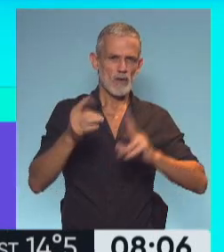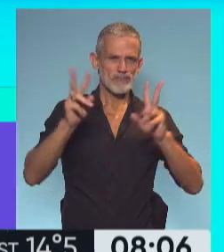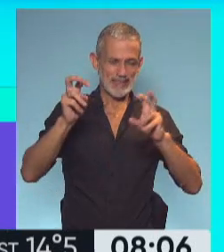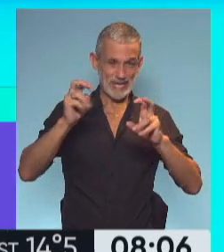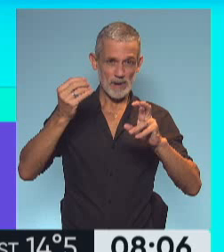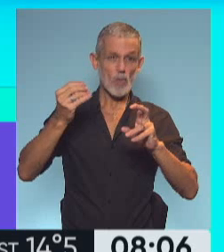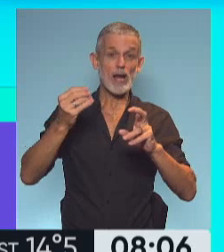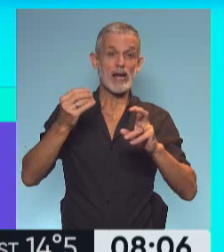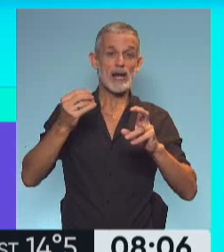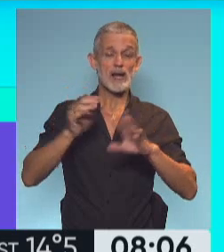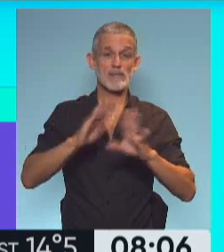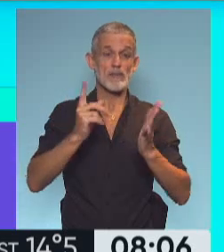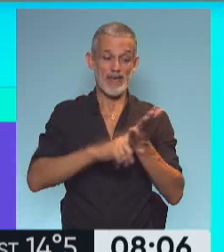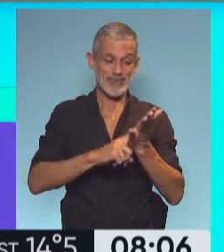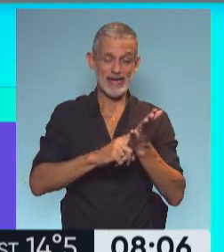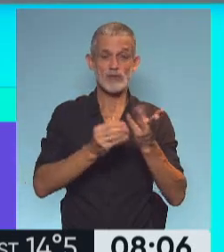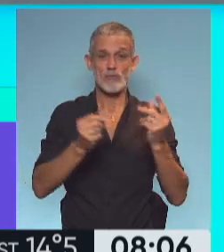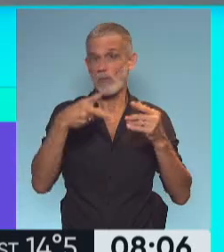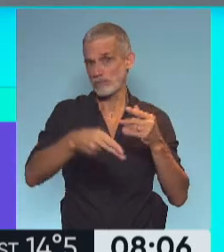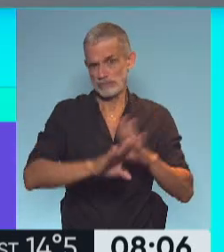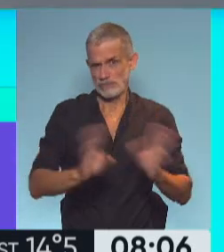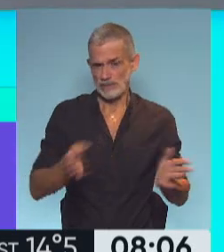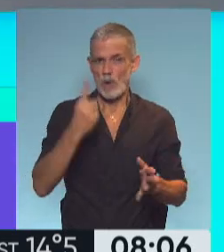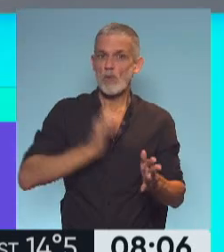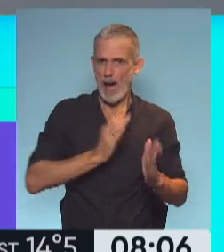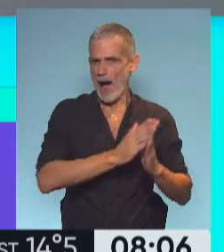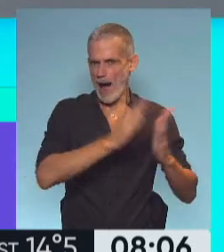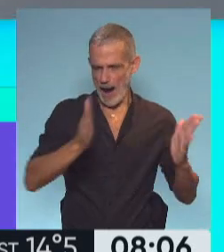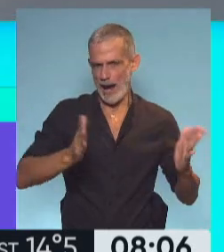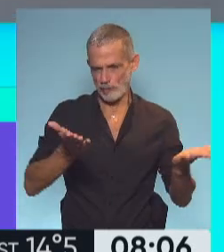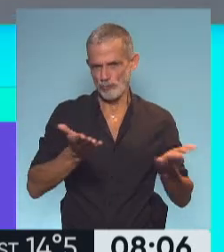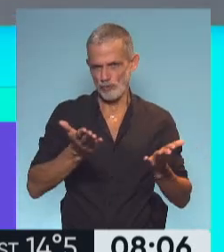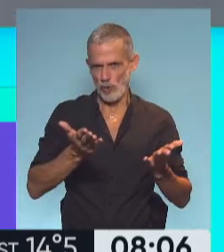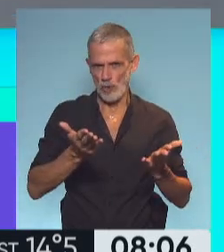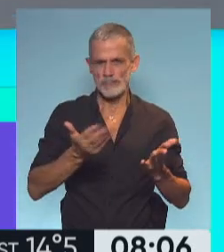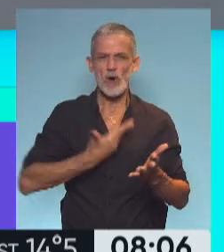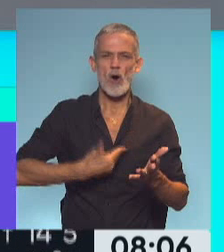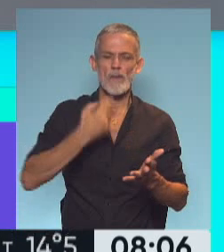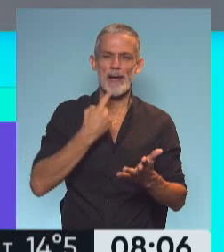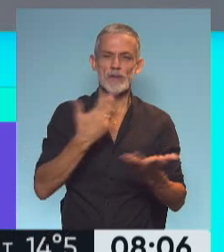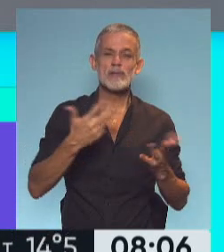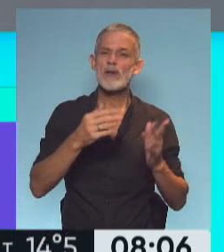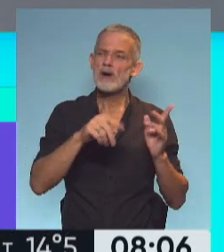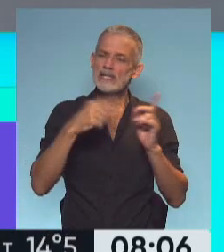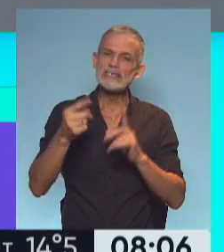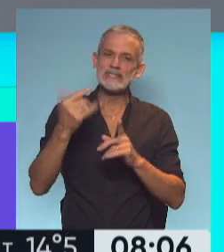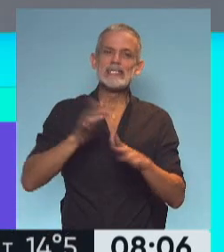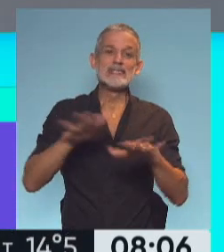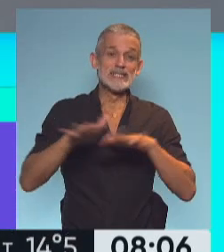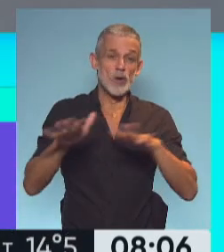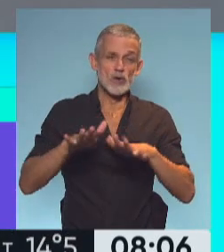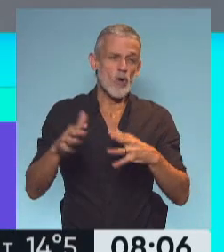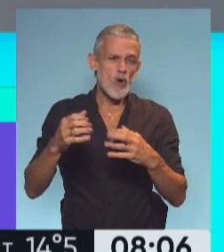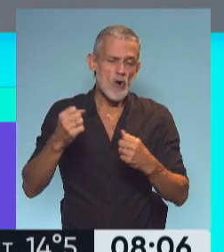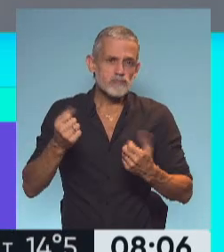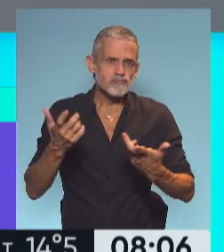de, bueno, terminar con el decreto, porque ya hasta hace un año y todo, que es lo que dicen desde el gobierno, pero por el otro lado esta situación muy